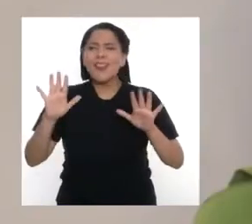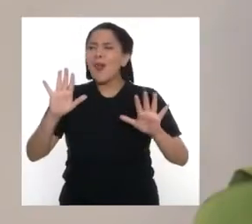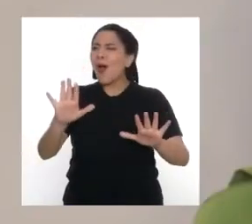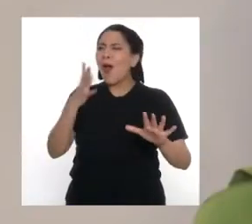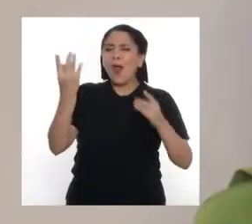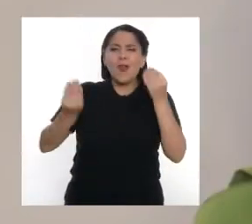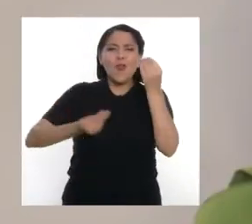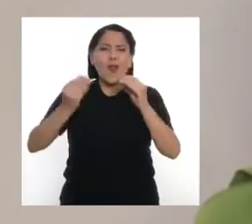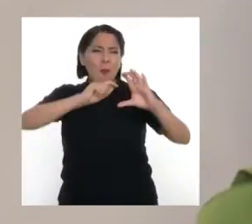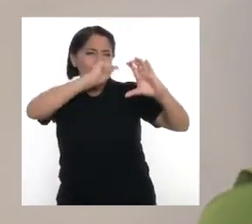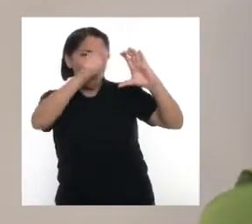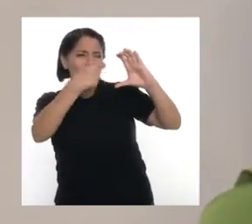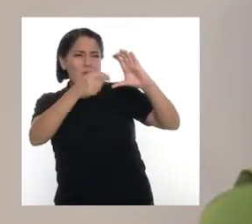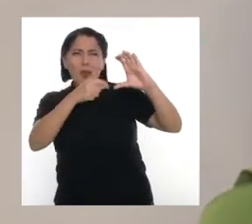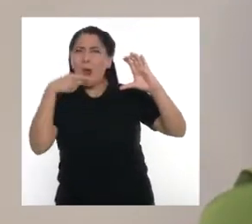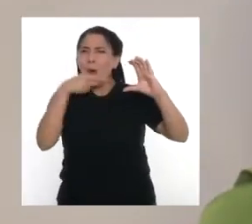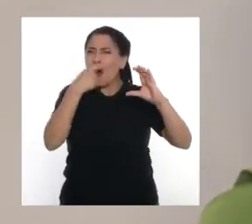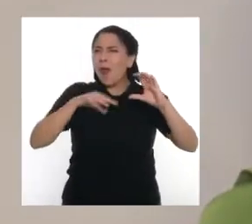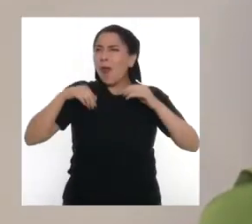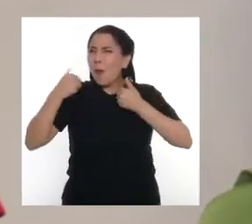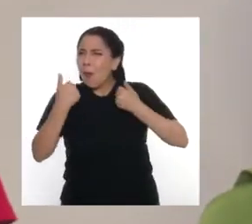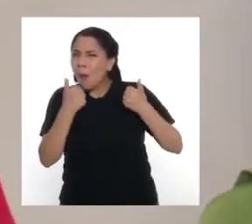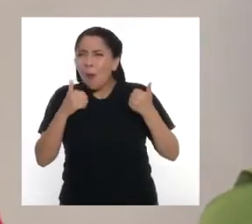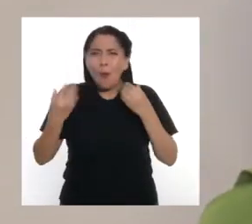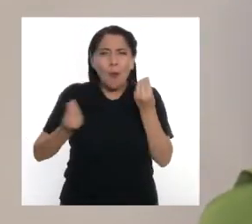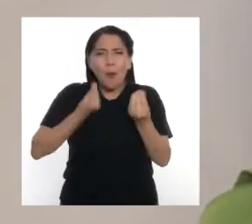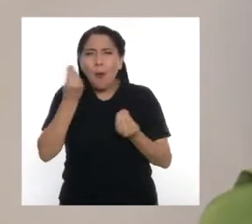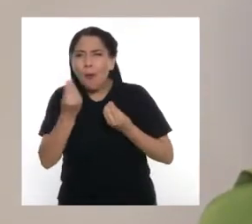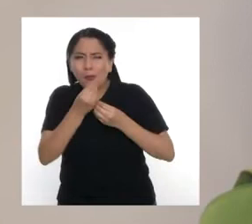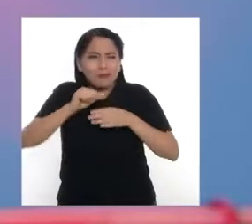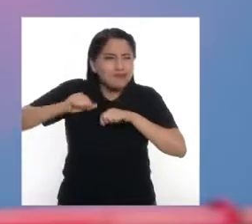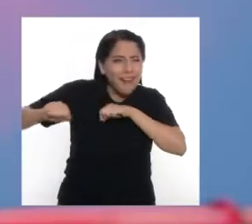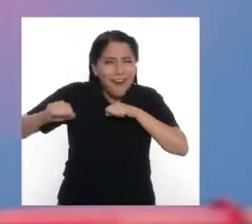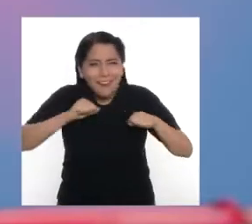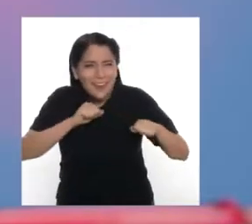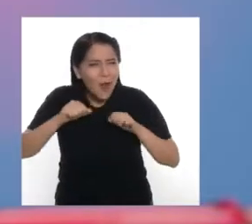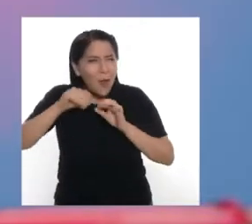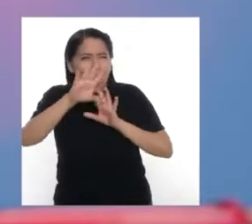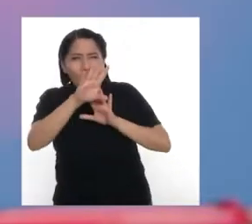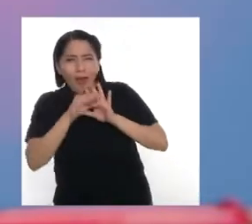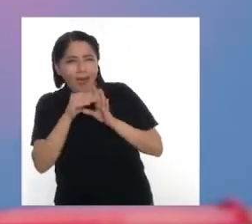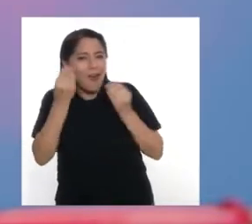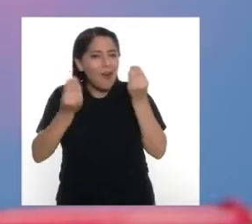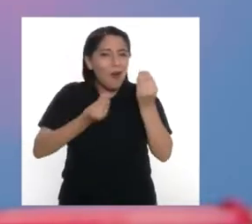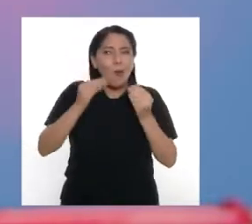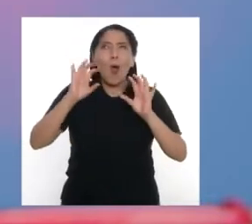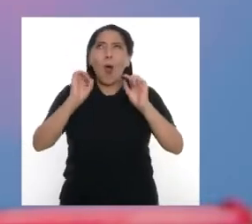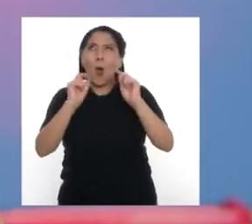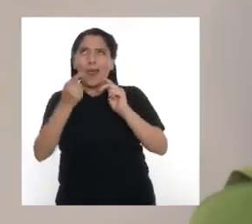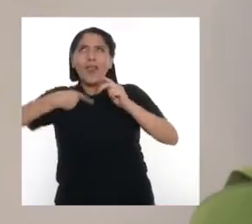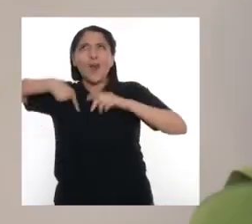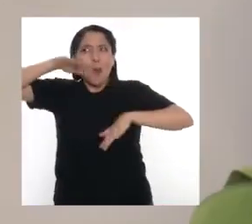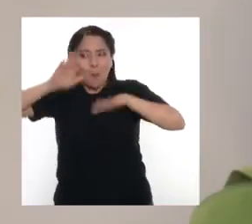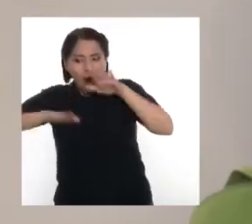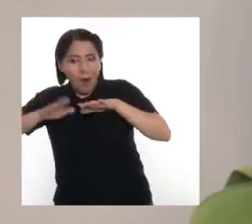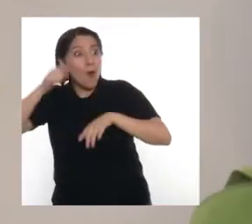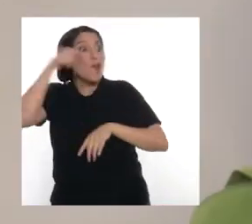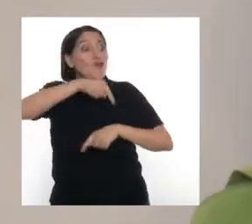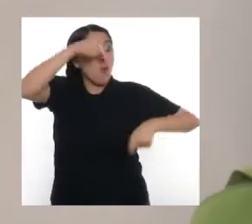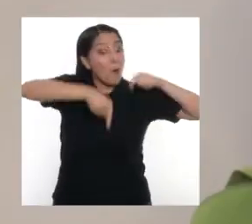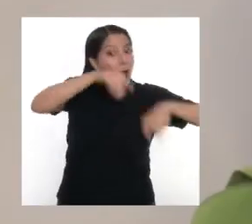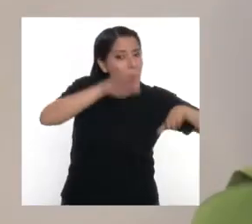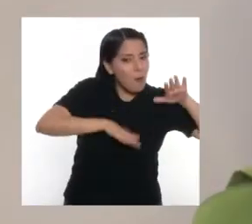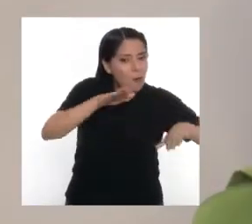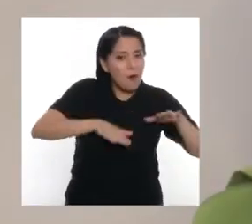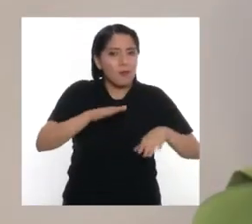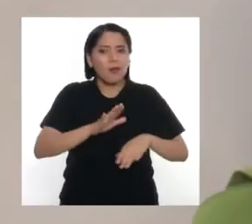¿Y si hacemos lo que hacen en el video? Así vamos practicando. Ya, yo toco la mesa y tú zapateas. Yo comienzo.